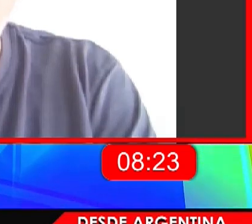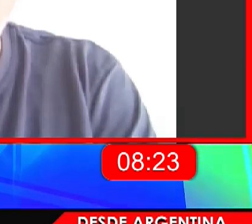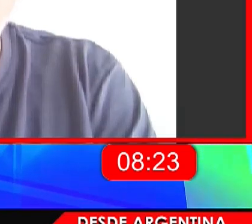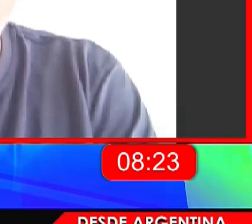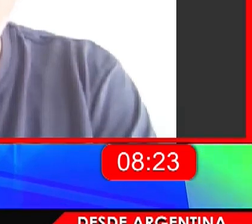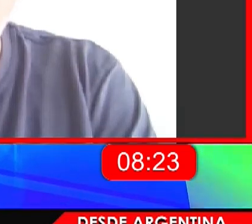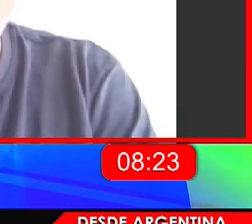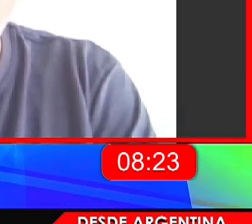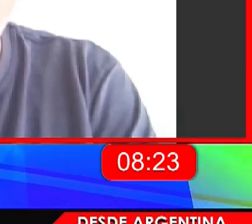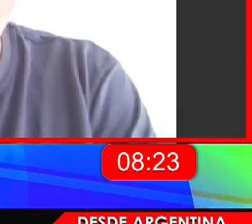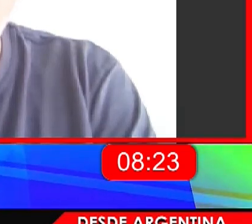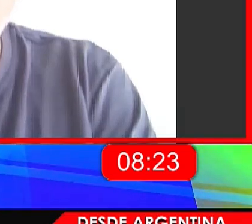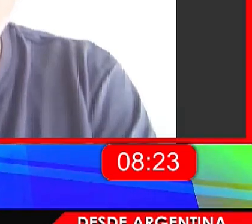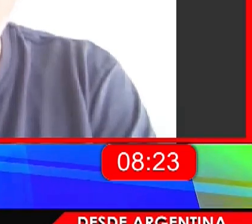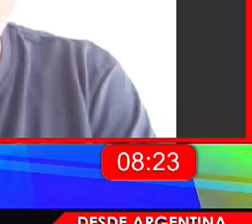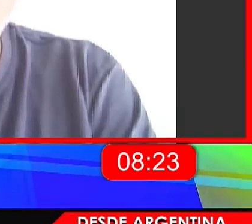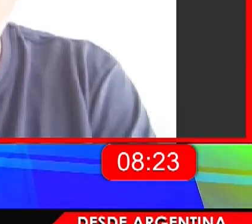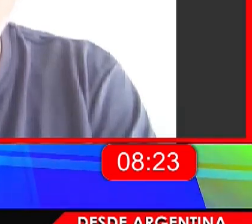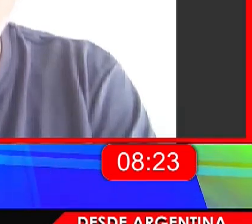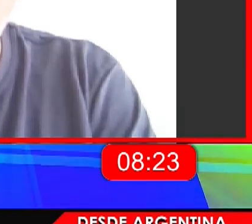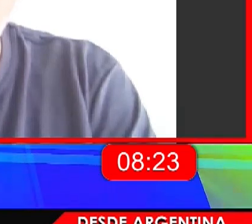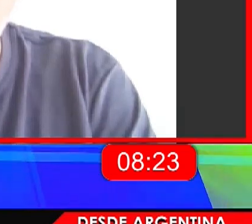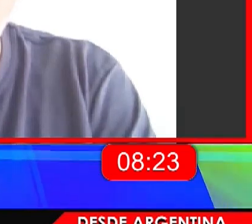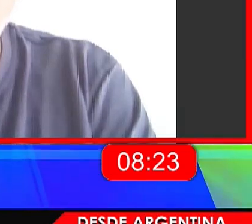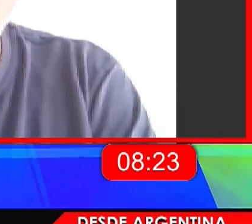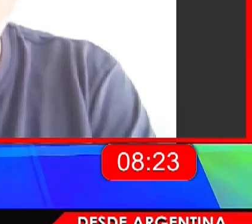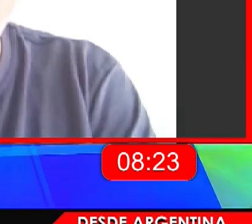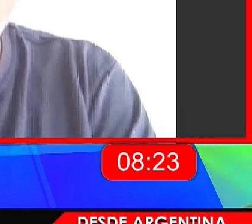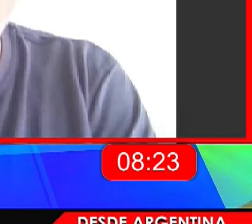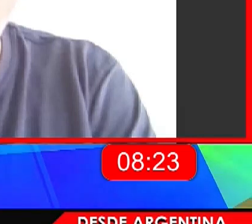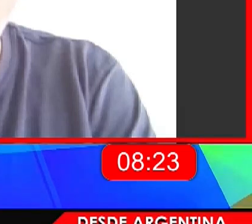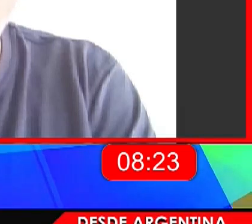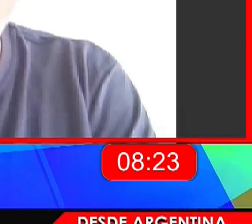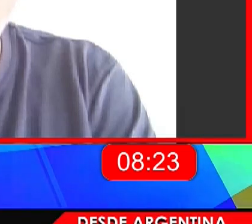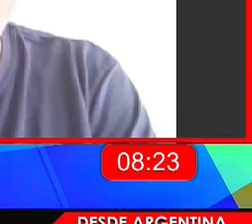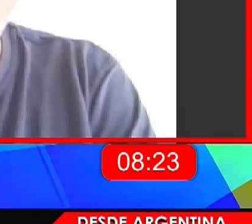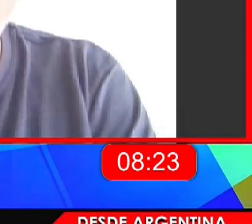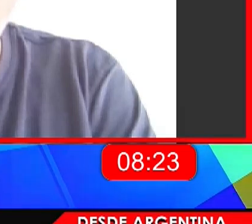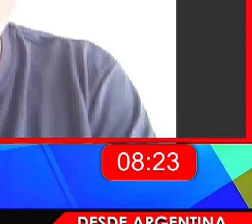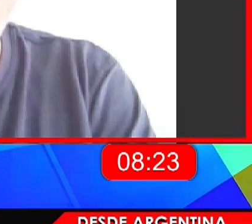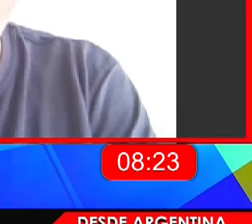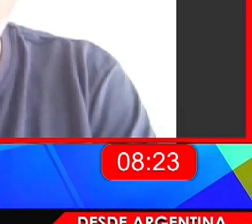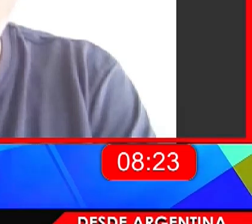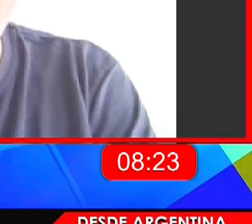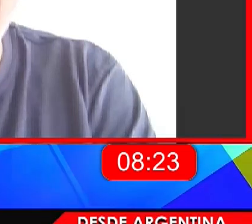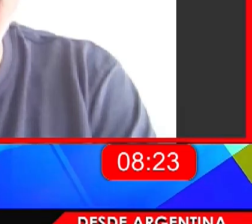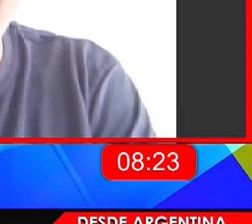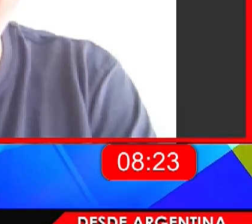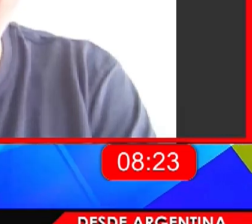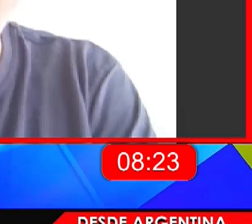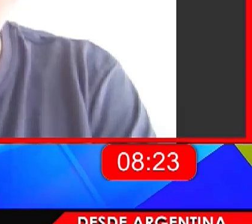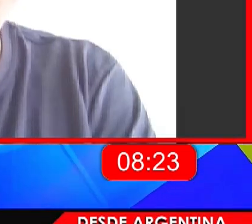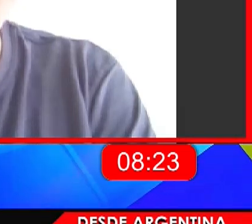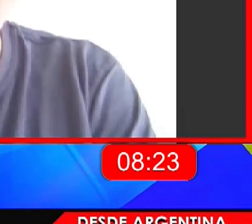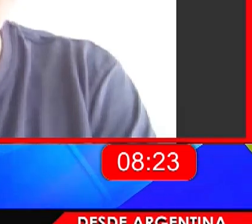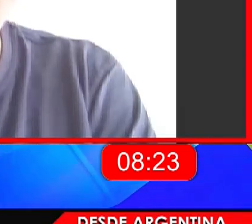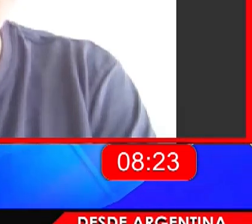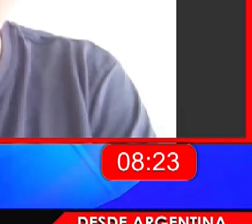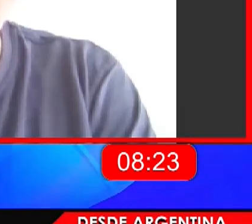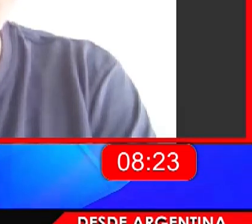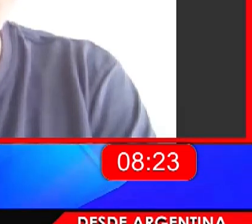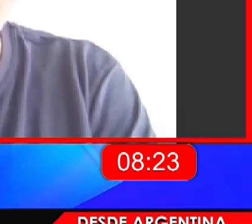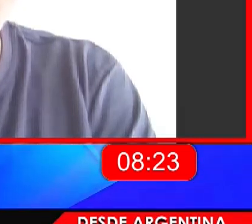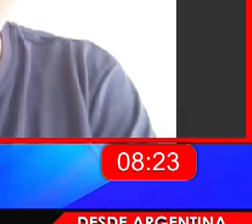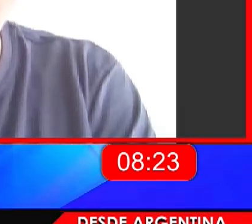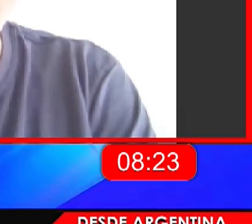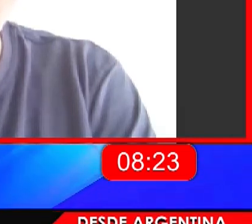Perú. Respetamos y queremos mucho a los argentinos. A raíz de ellos somos hinchas de Messi, hinchas del deporte y hinchas también